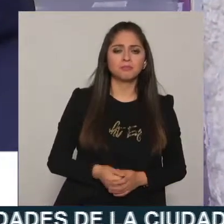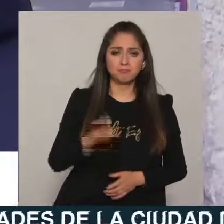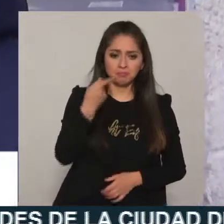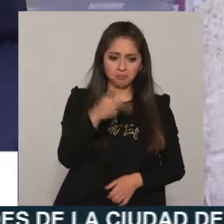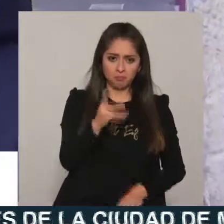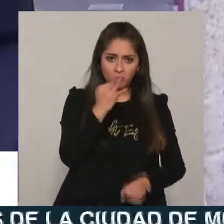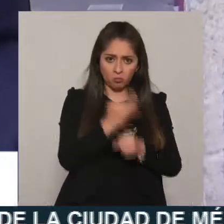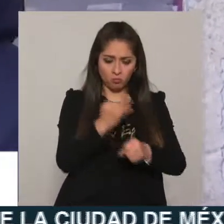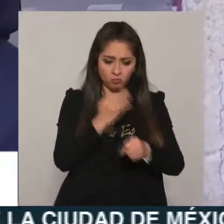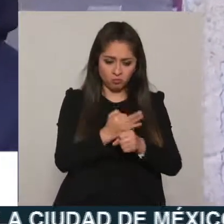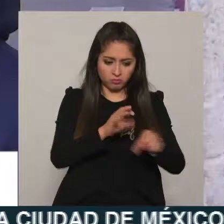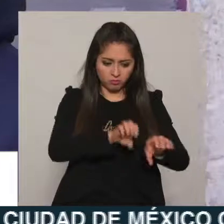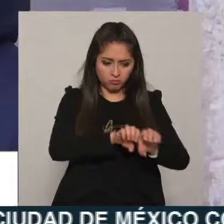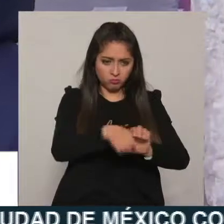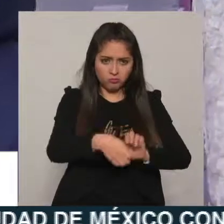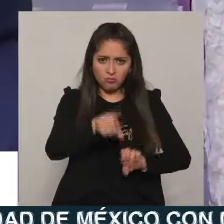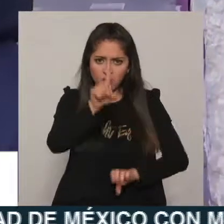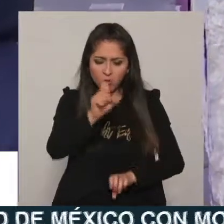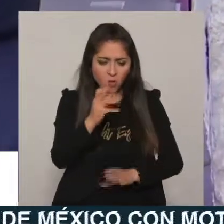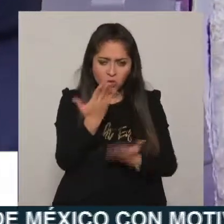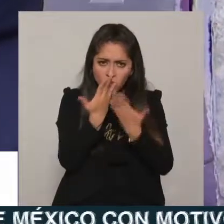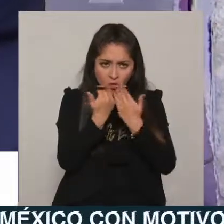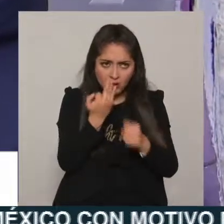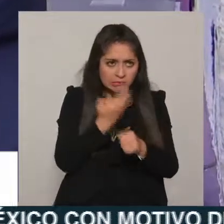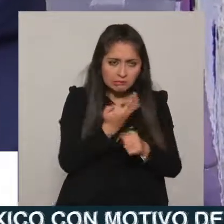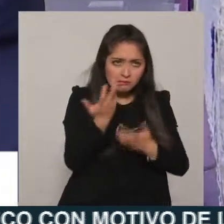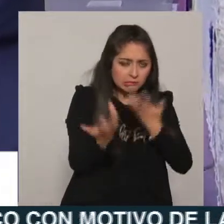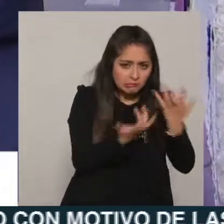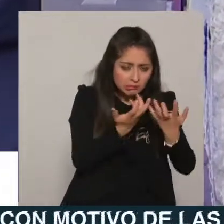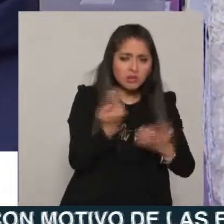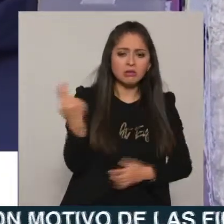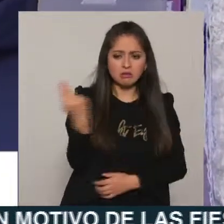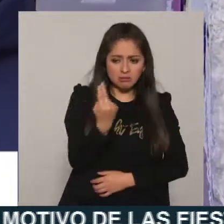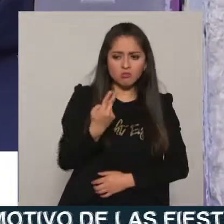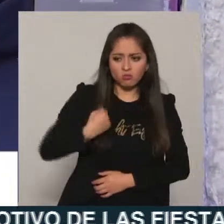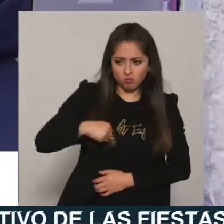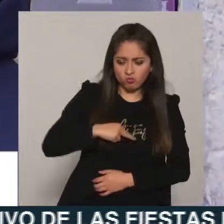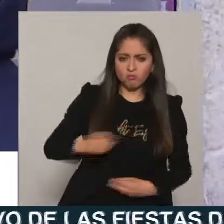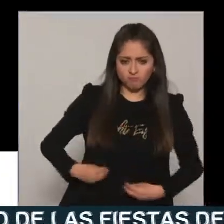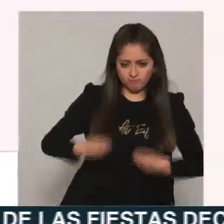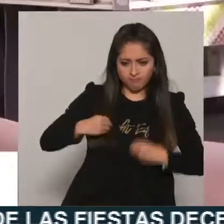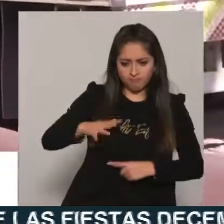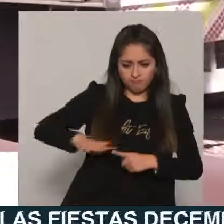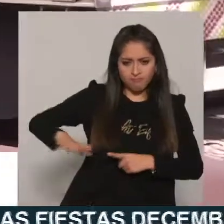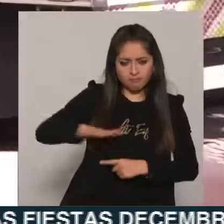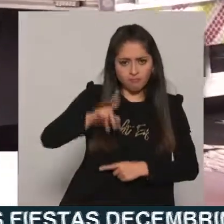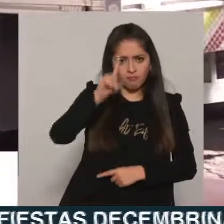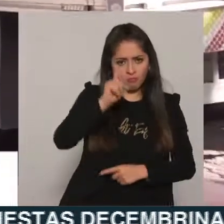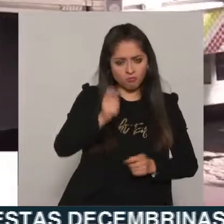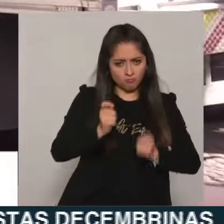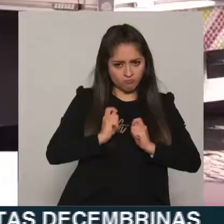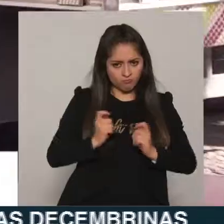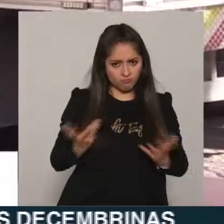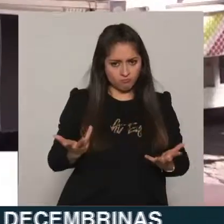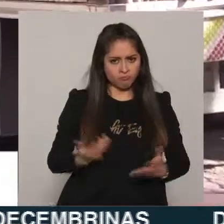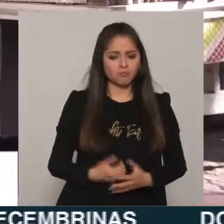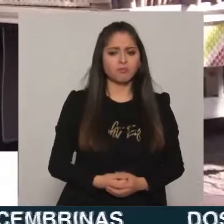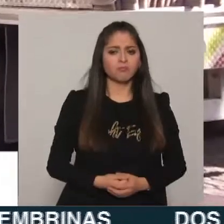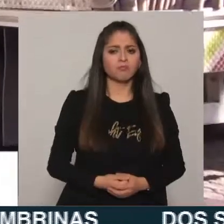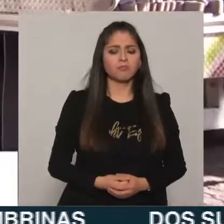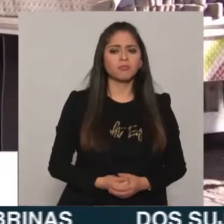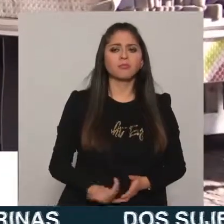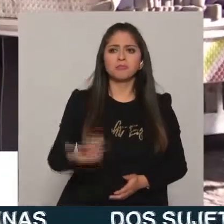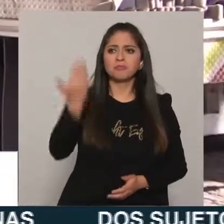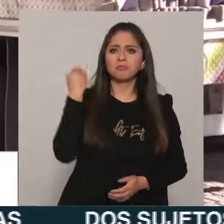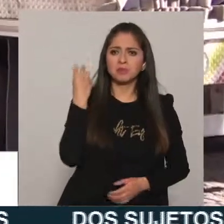agua para que entonces tengamos otro servicio. Ese es el problema. Desde el viernes no tenemos agua, tenemos ya 3